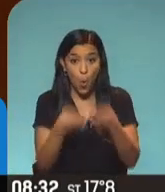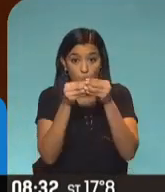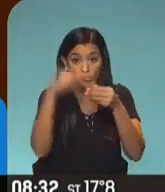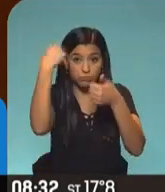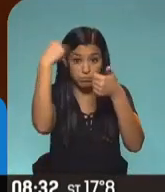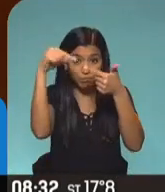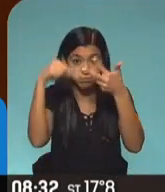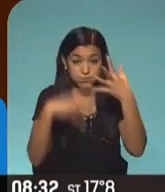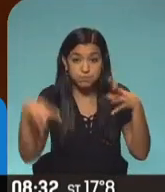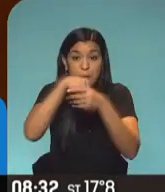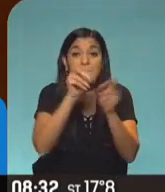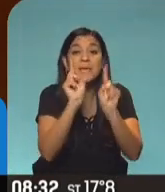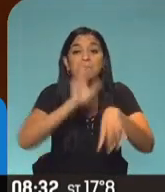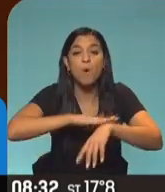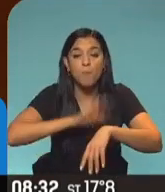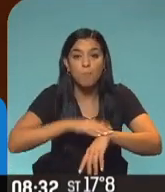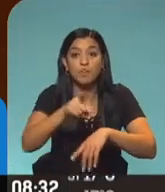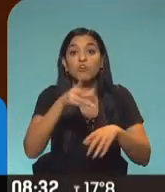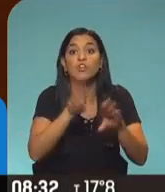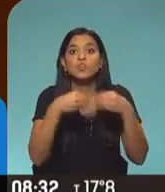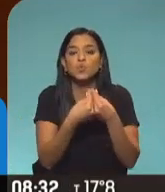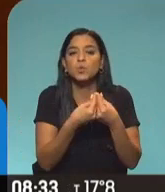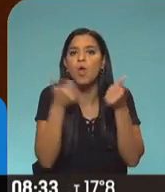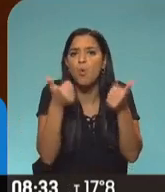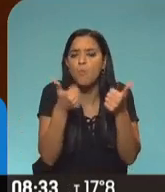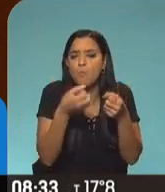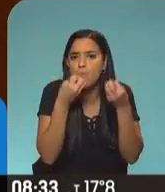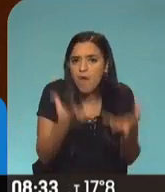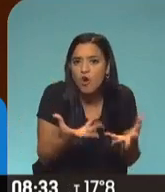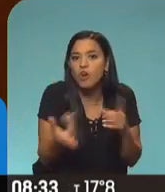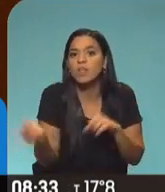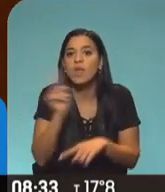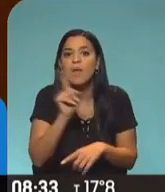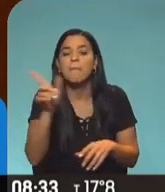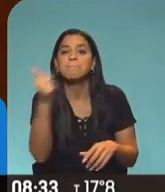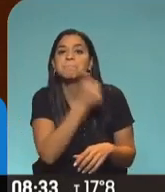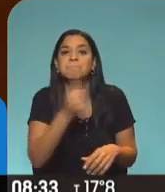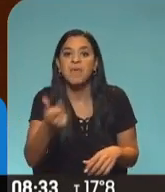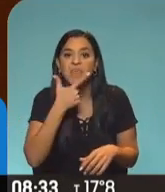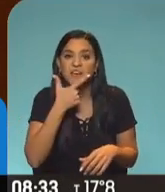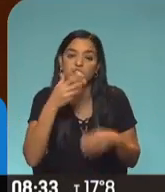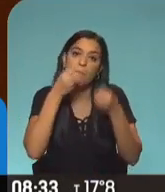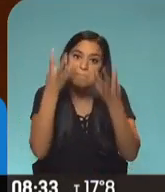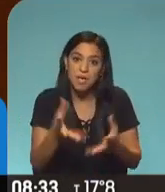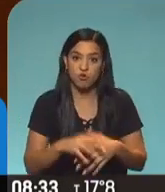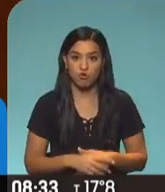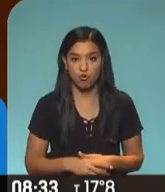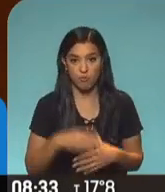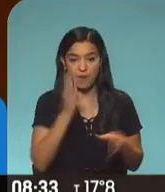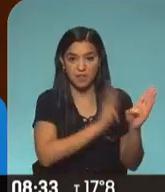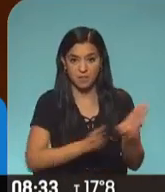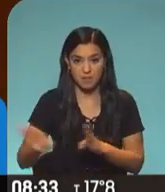esa intervención al mismo tiempo, tuvo resultados mucho mejor que cualquiera de las medicaciones que hoy existen para el tratamiento de los